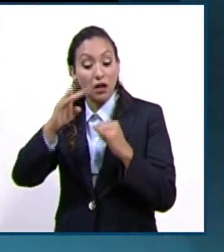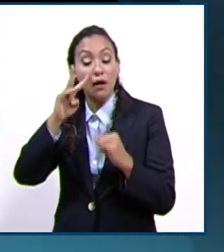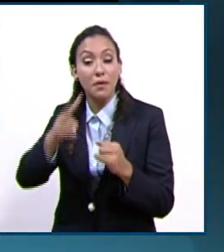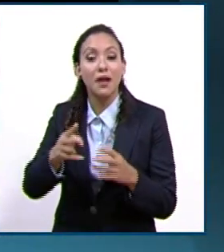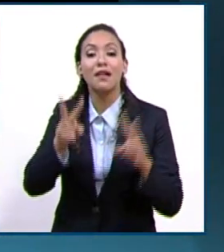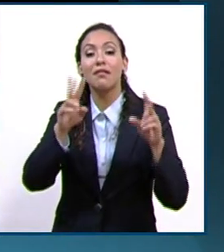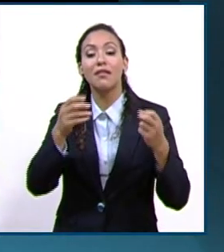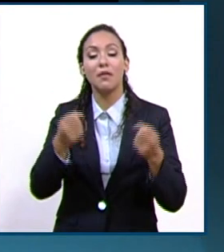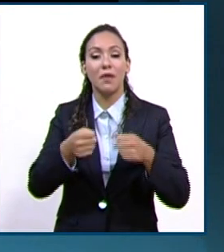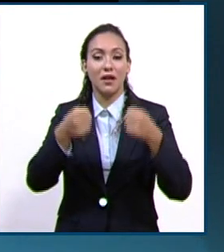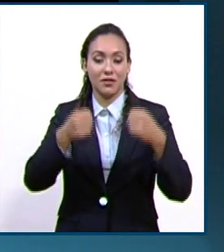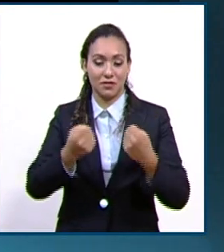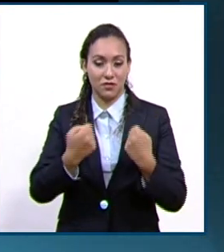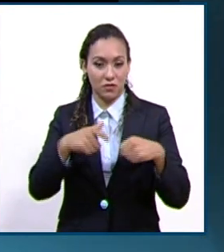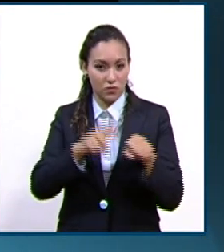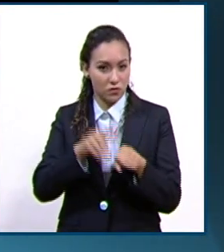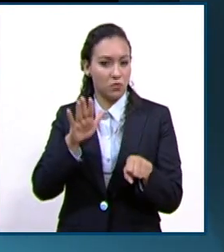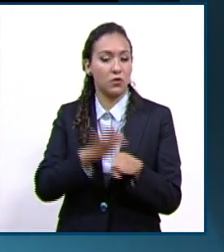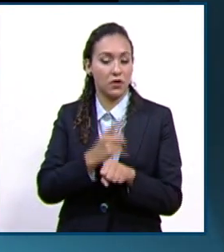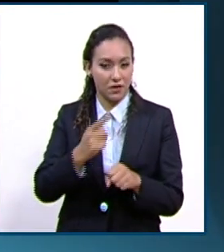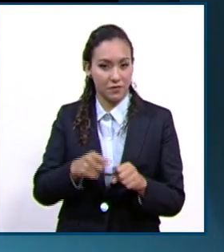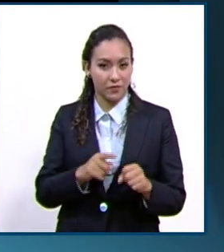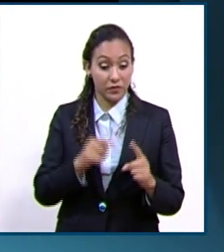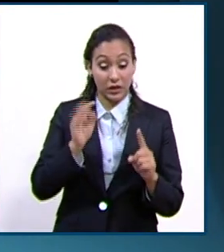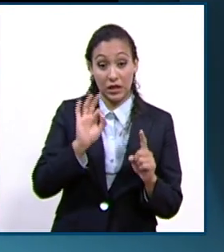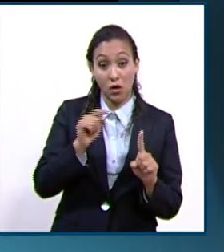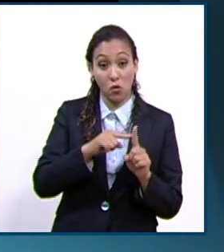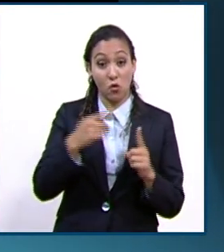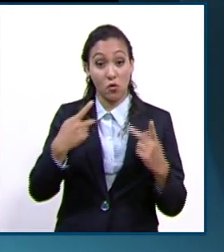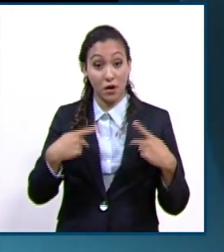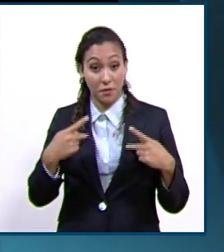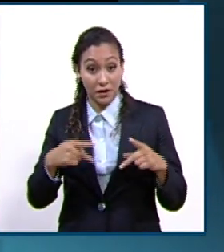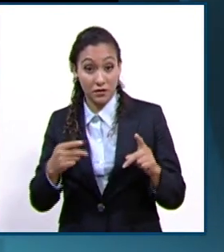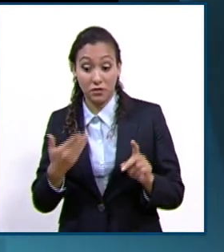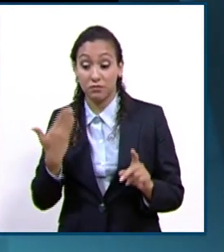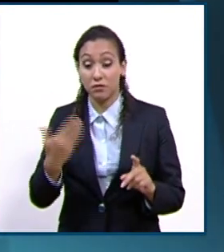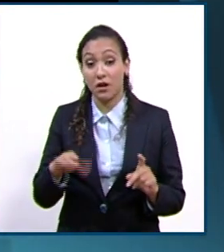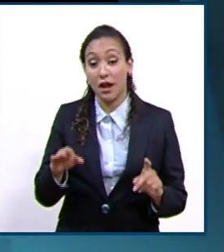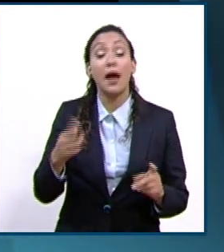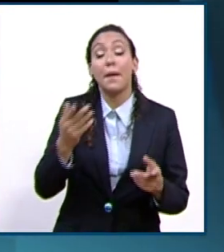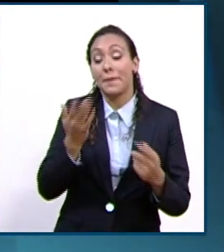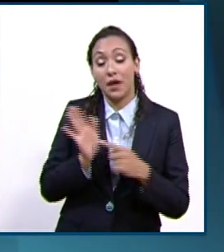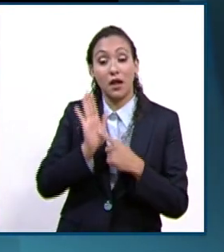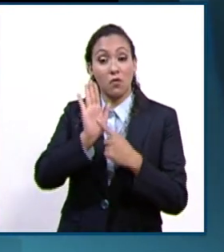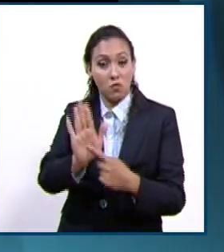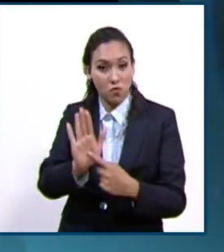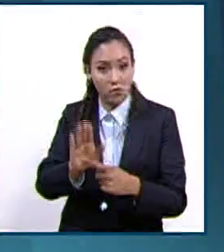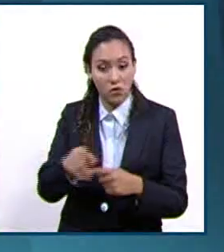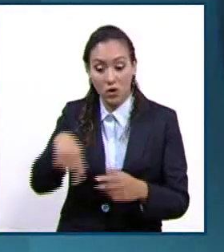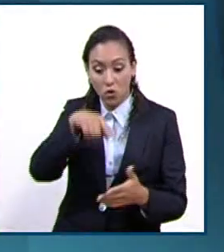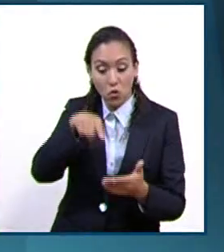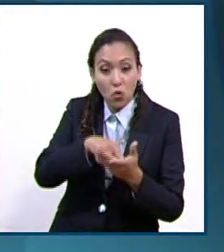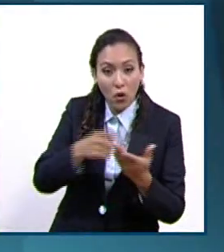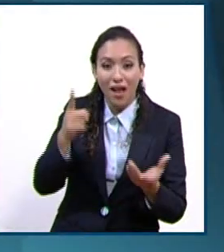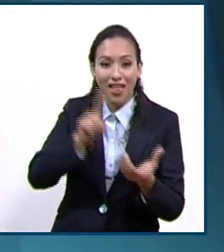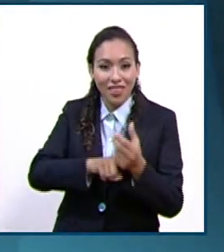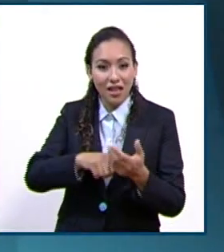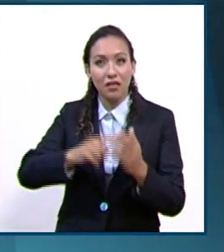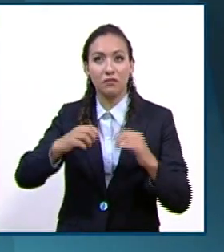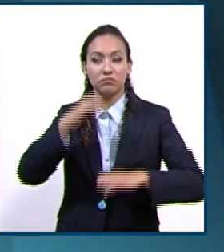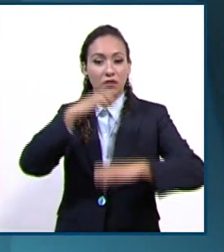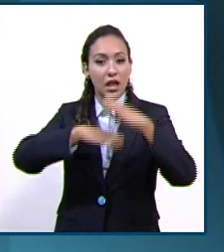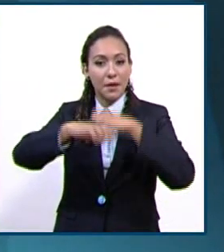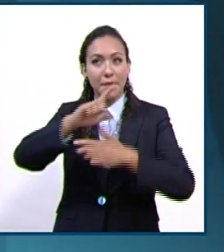social. Ello cuando la parte actora no ofrece la prueba pericial de medio ambiente laboral, seguridad e higiene en